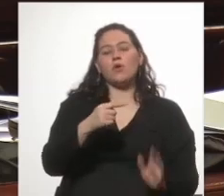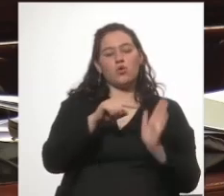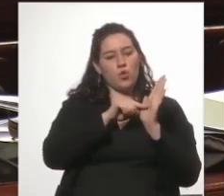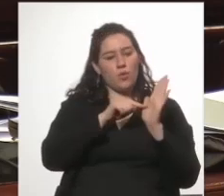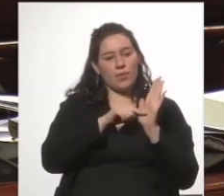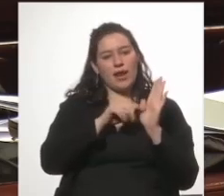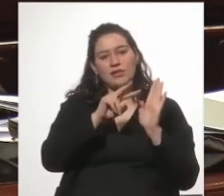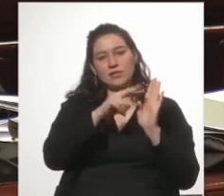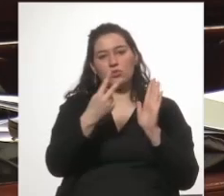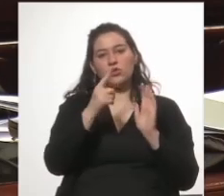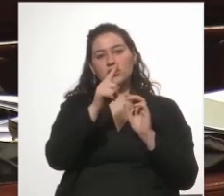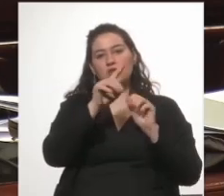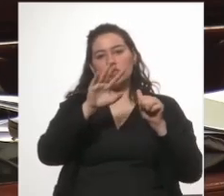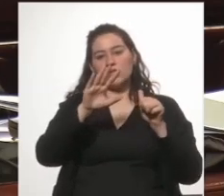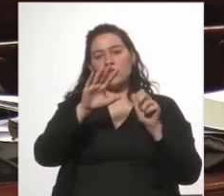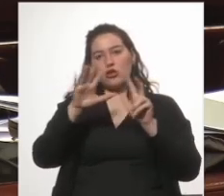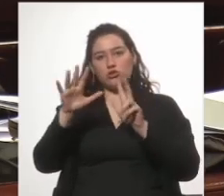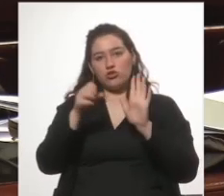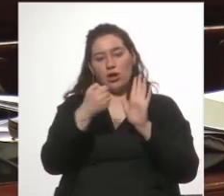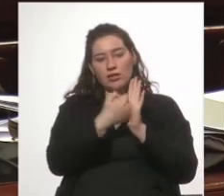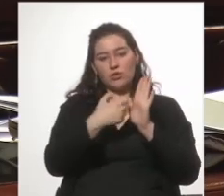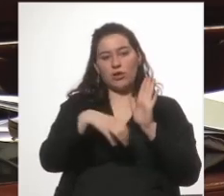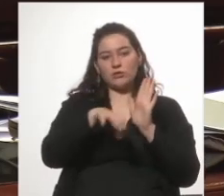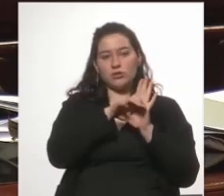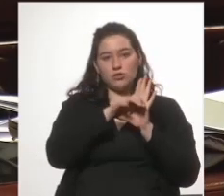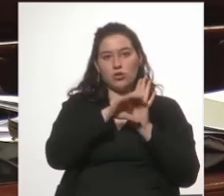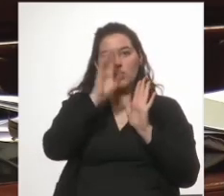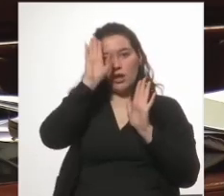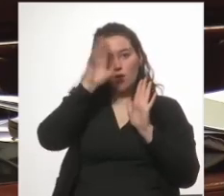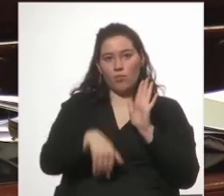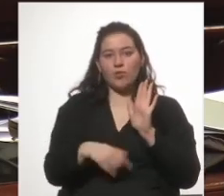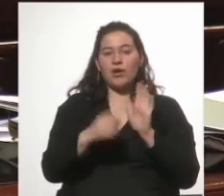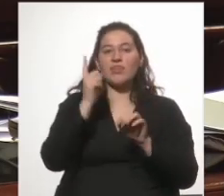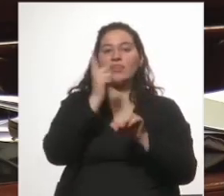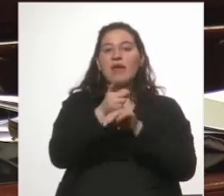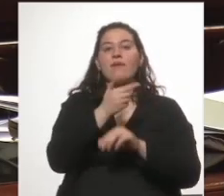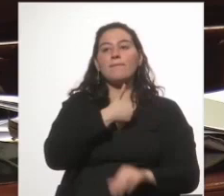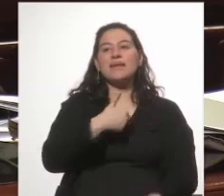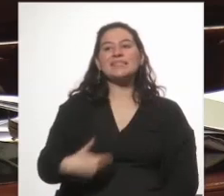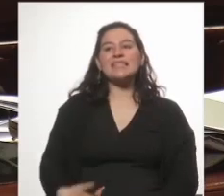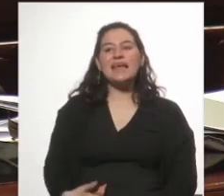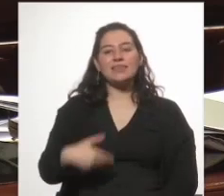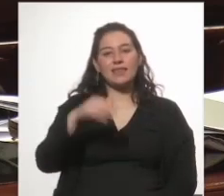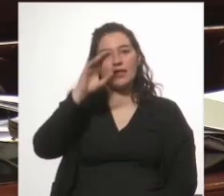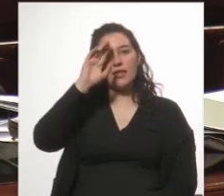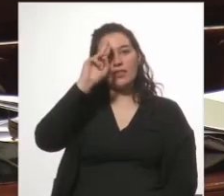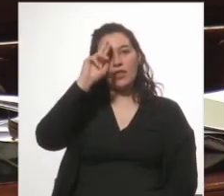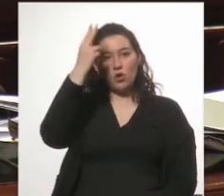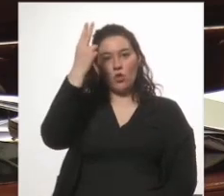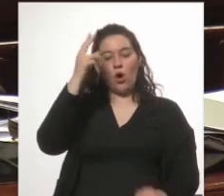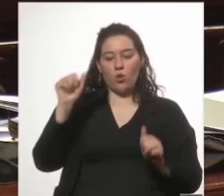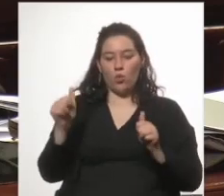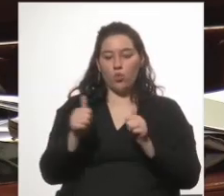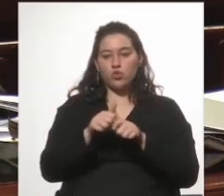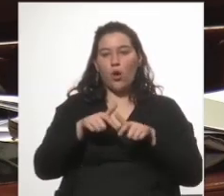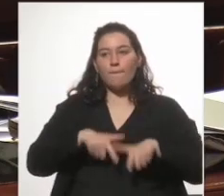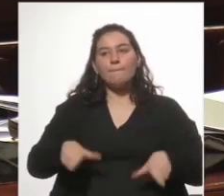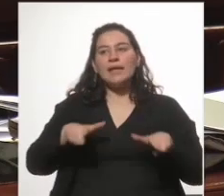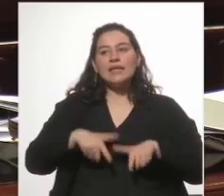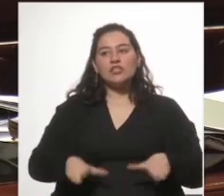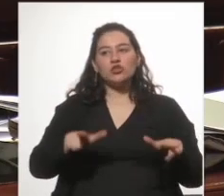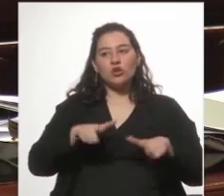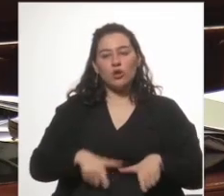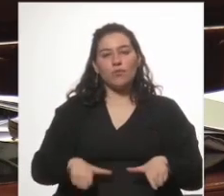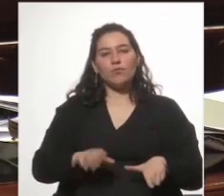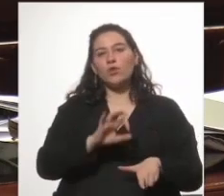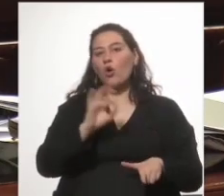artículo 168 de la Constitución de la República, corresponde al presidente de la República, actuando con el ministro o ministros respectivos o